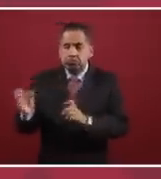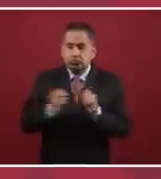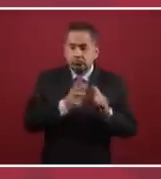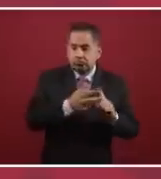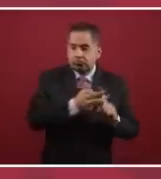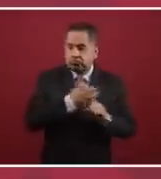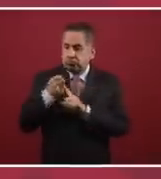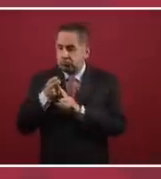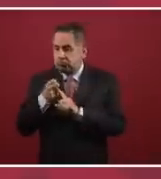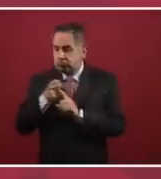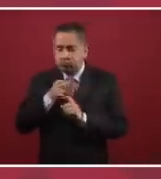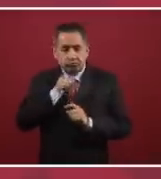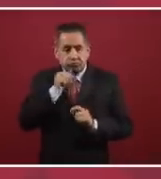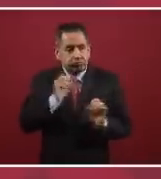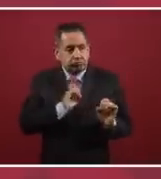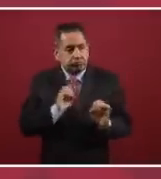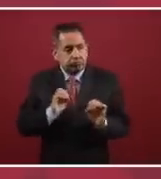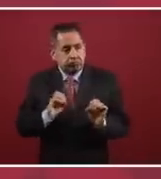en Durango.